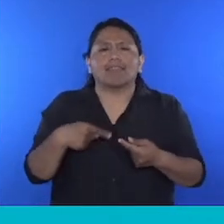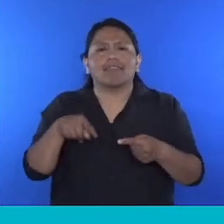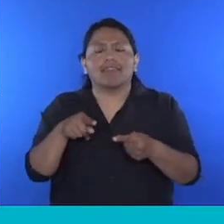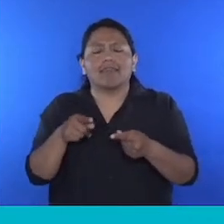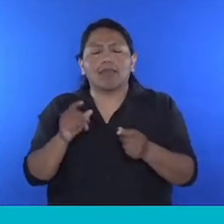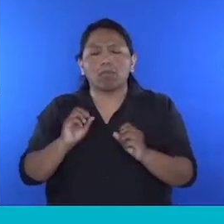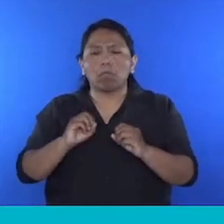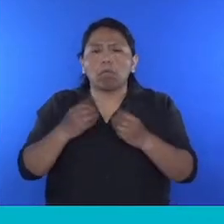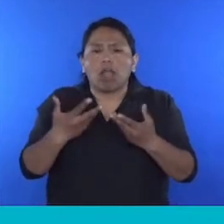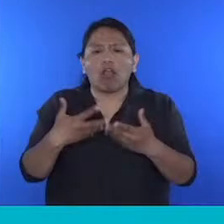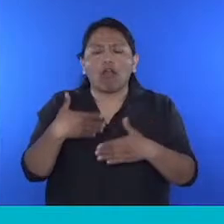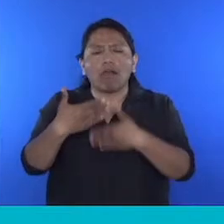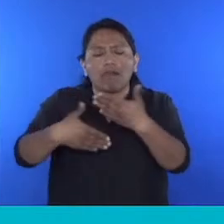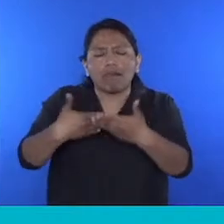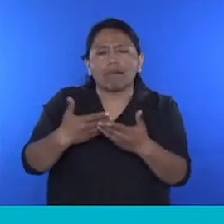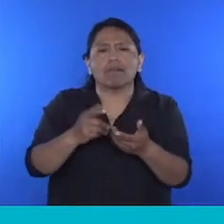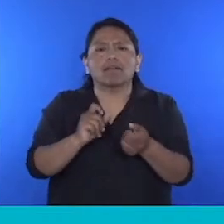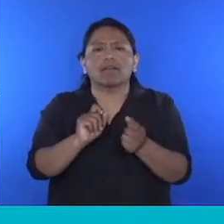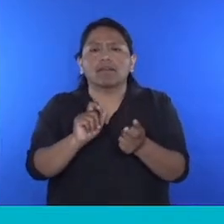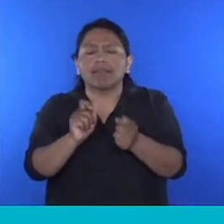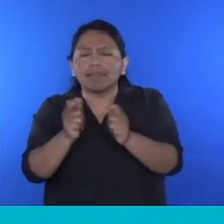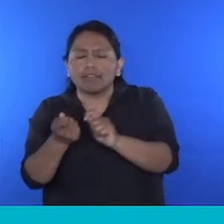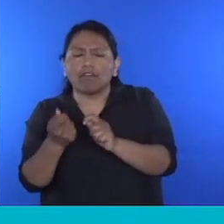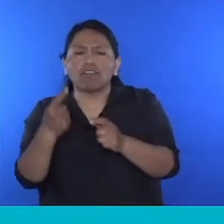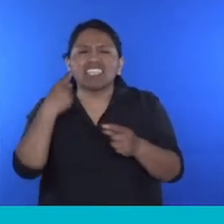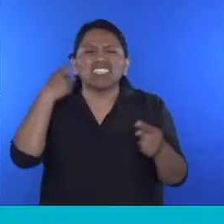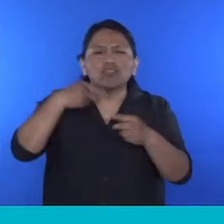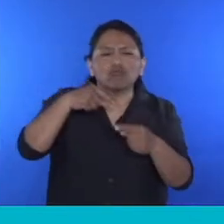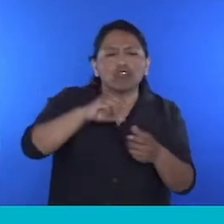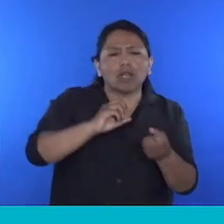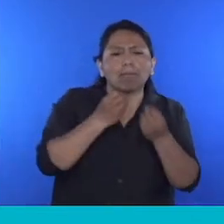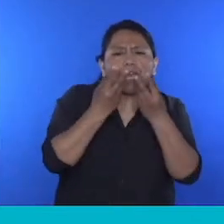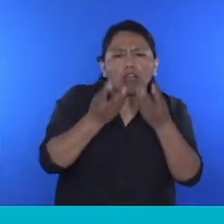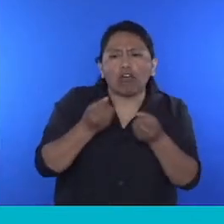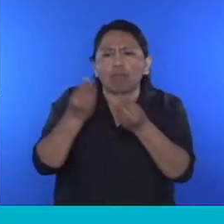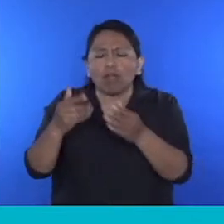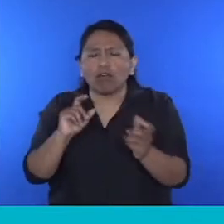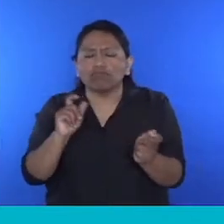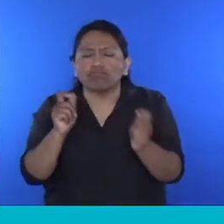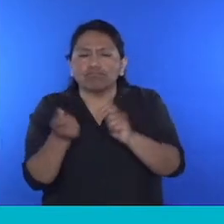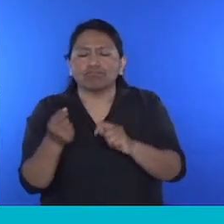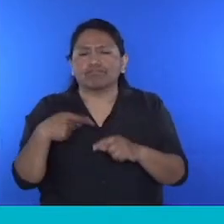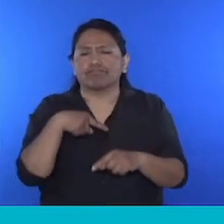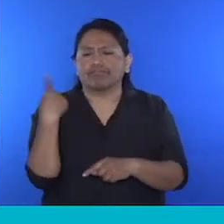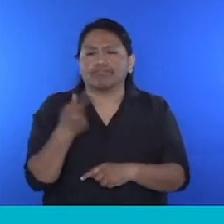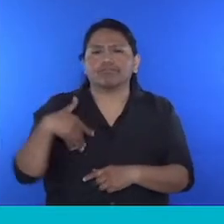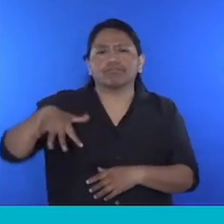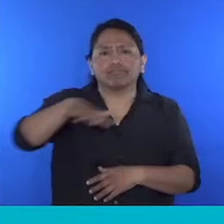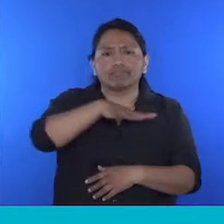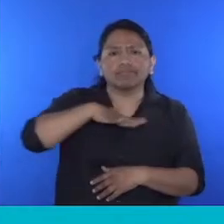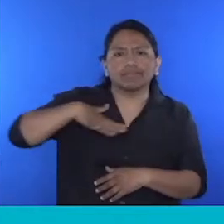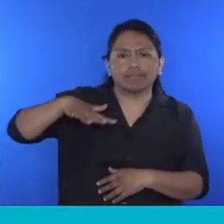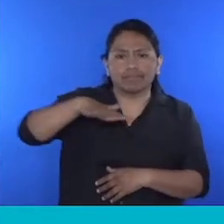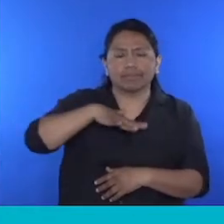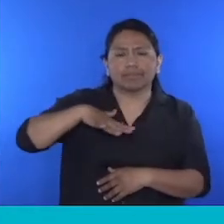de modernizar las distintas instituciones de nuestra sociedad,